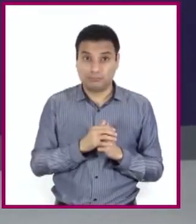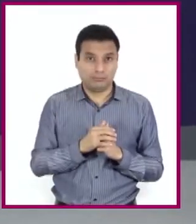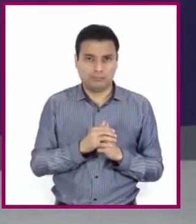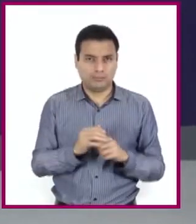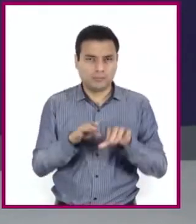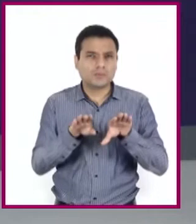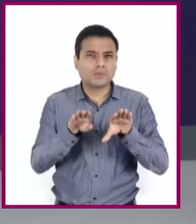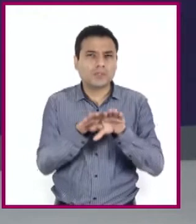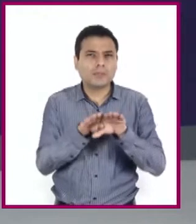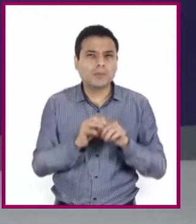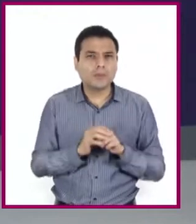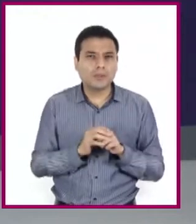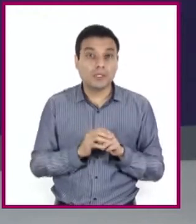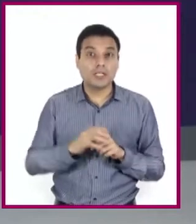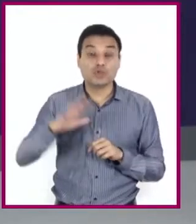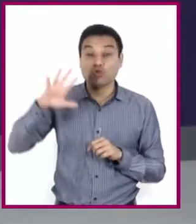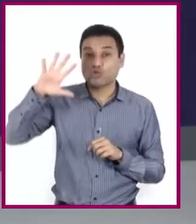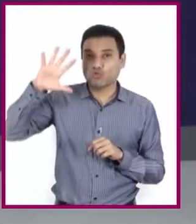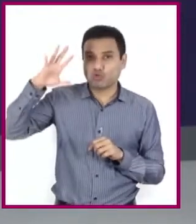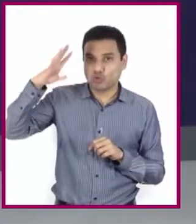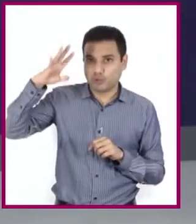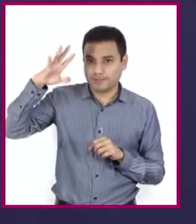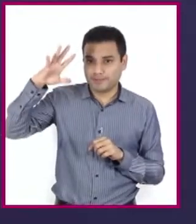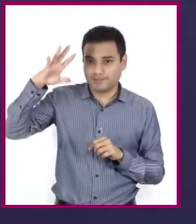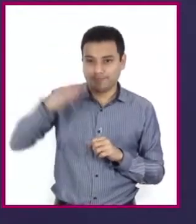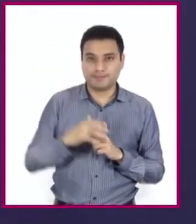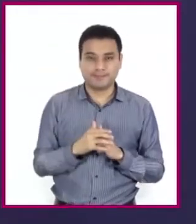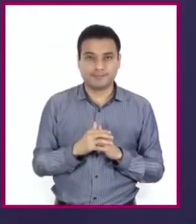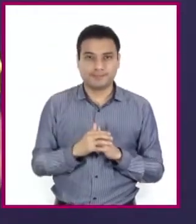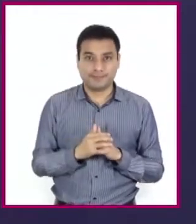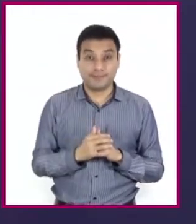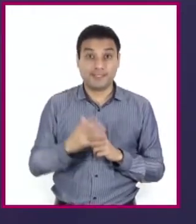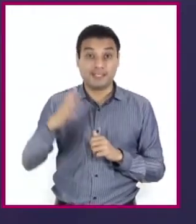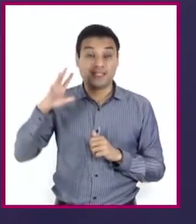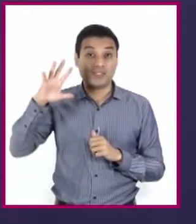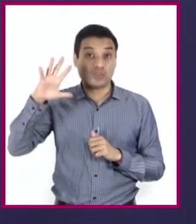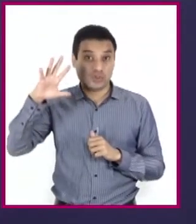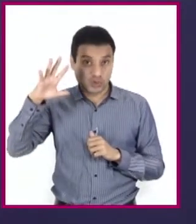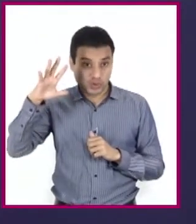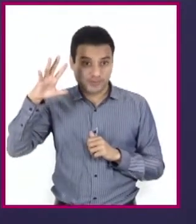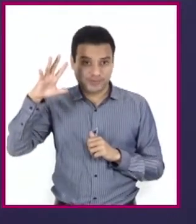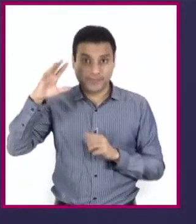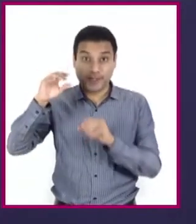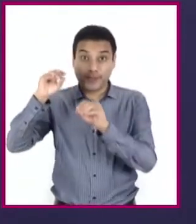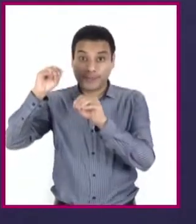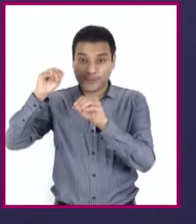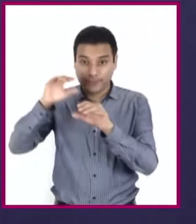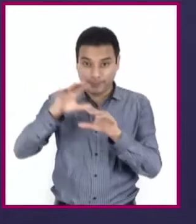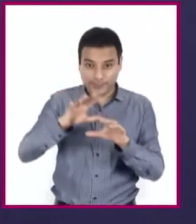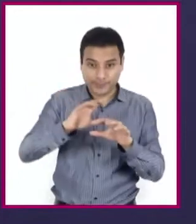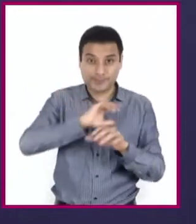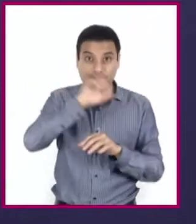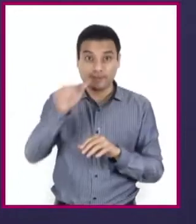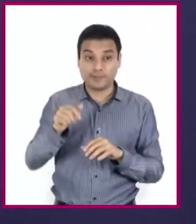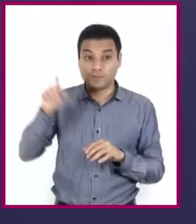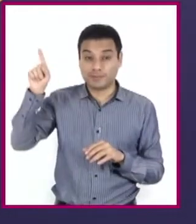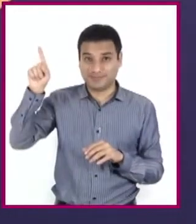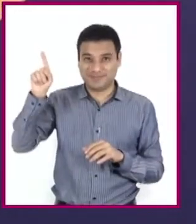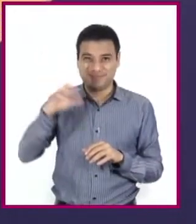de efecto fotoeléctrico, que se produce en el material semiconductor de los paneles